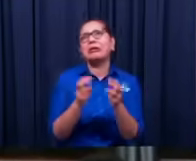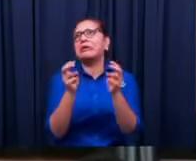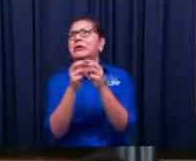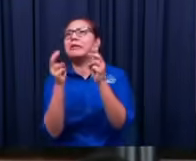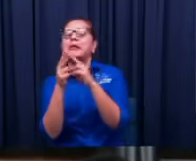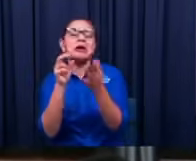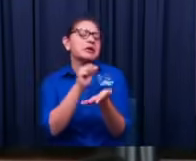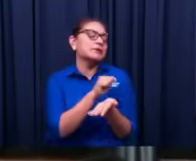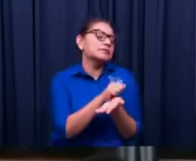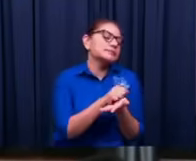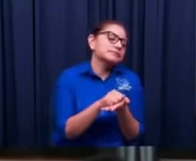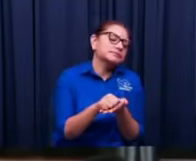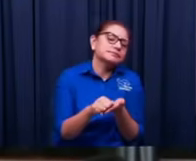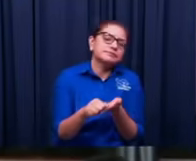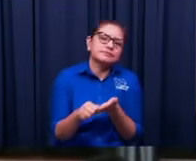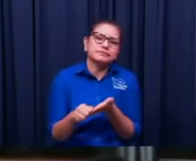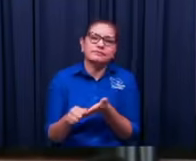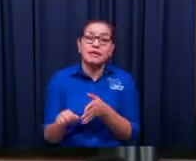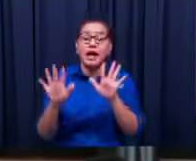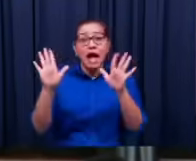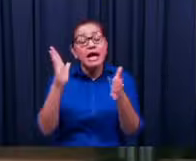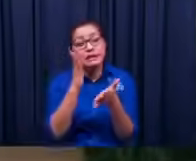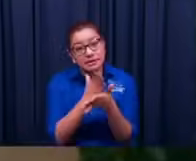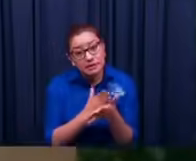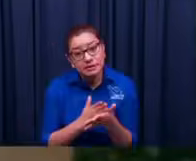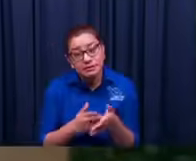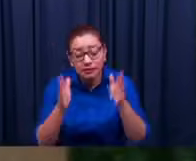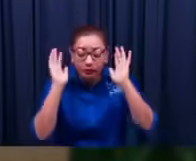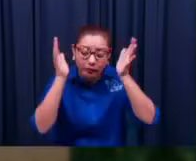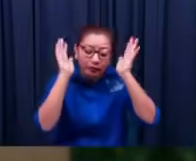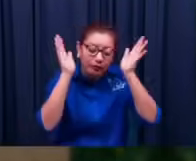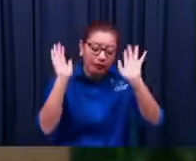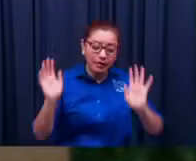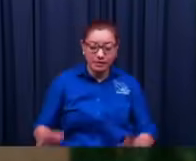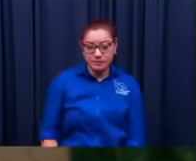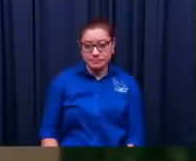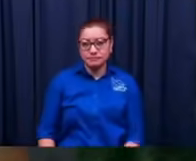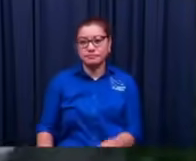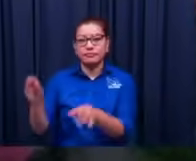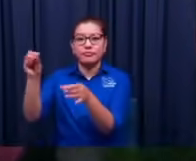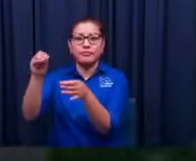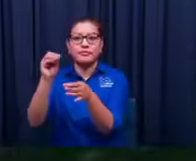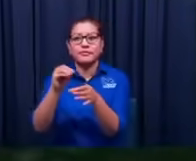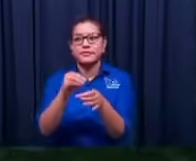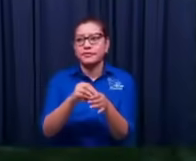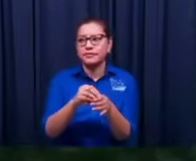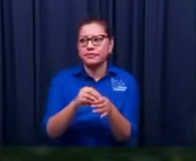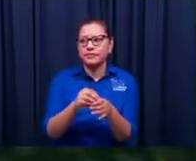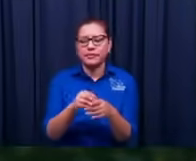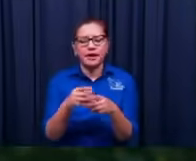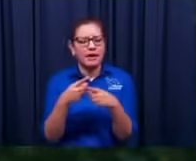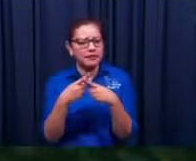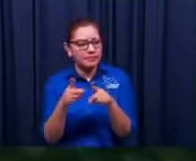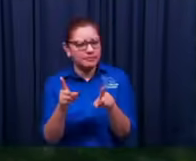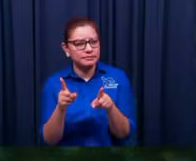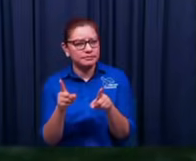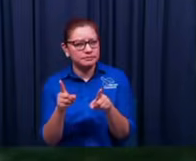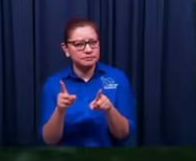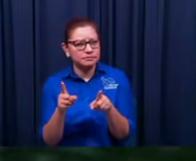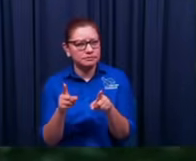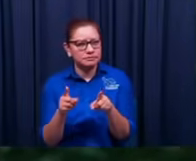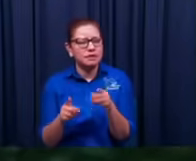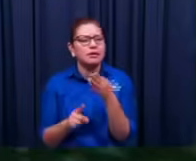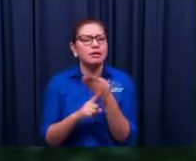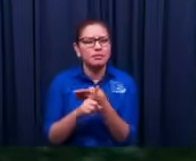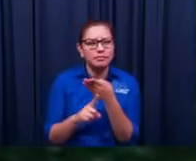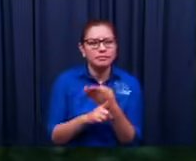el santo, que no sé qué, ay, diez más, ay, cómo tan bruto, y le dicen todo eso. Pero cuando se les traban